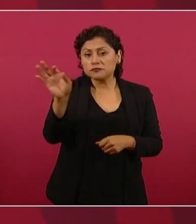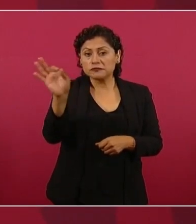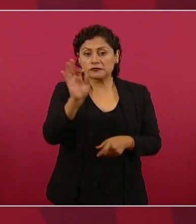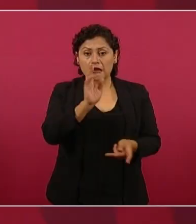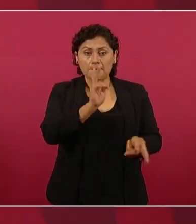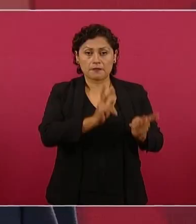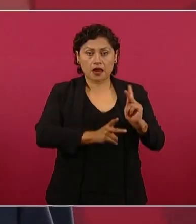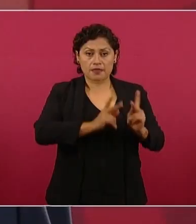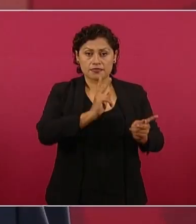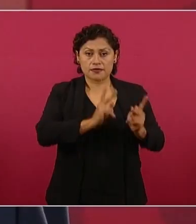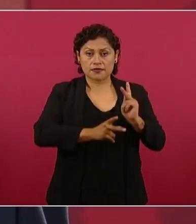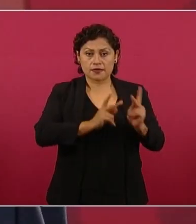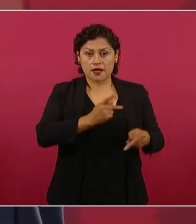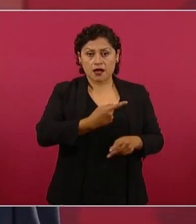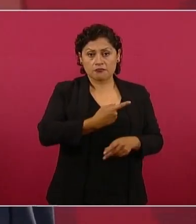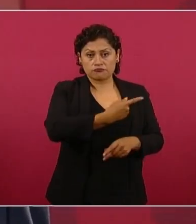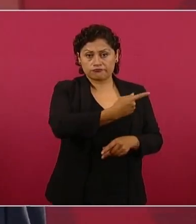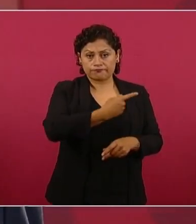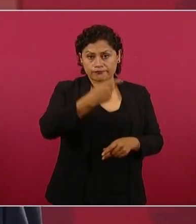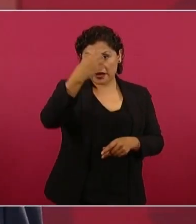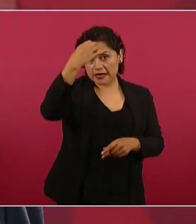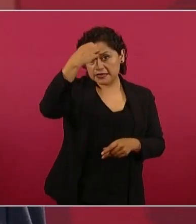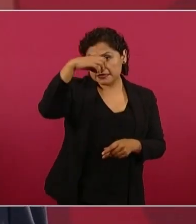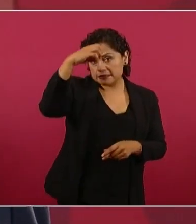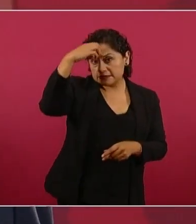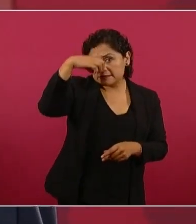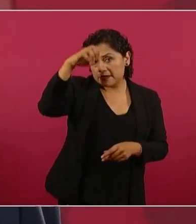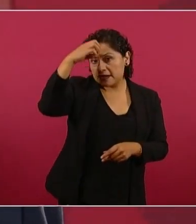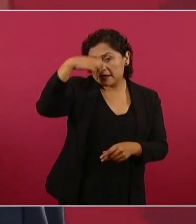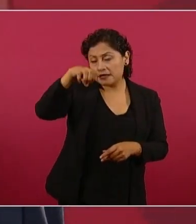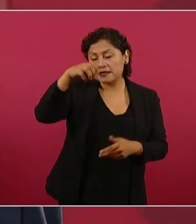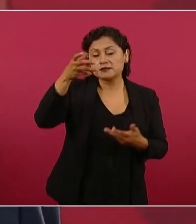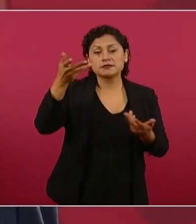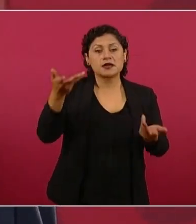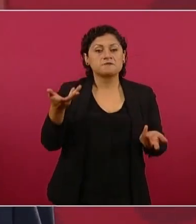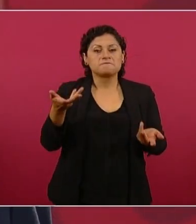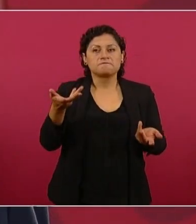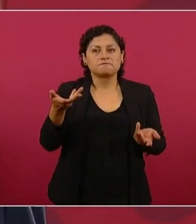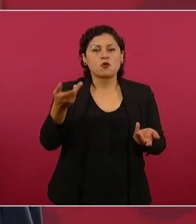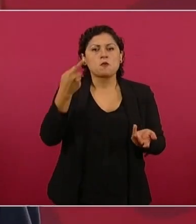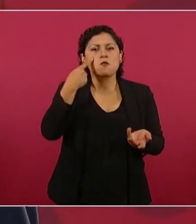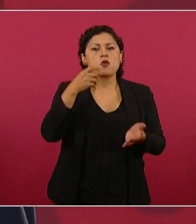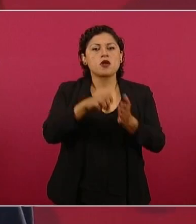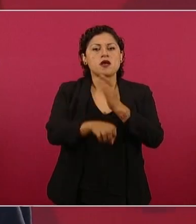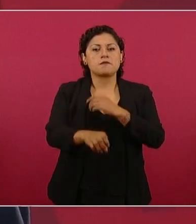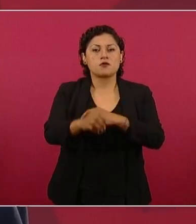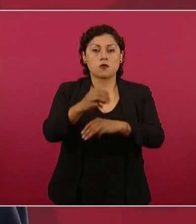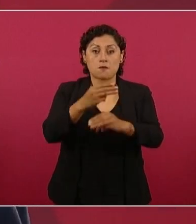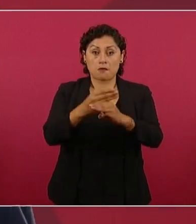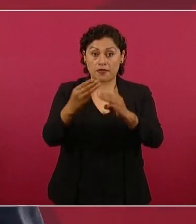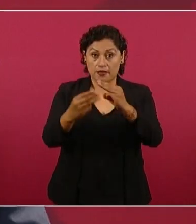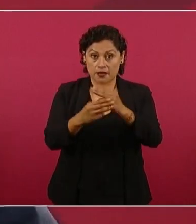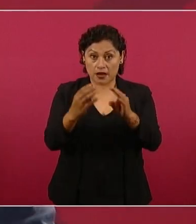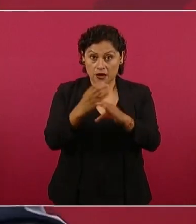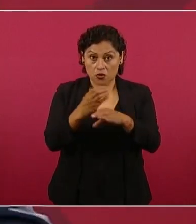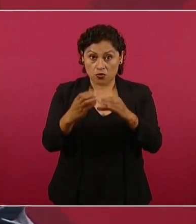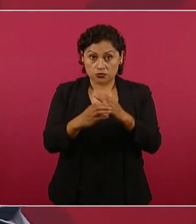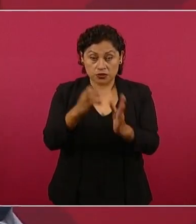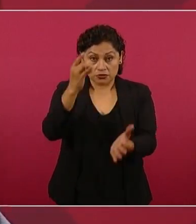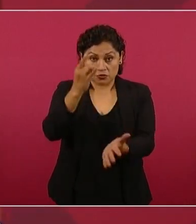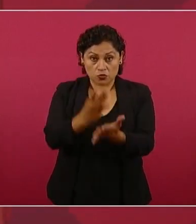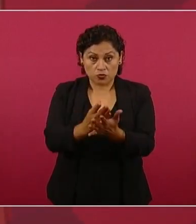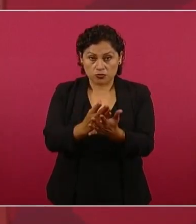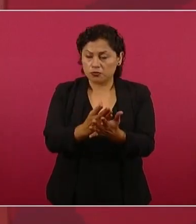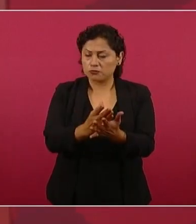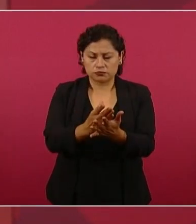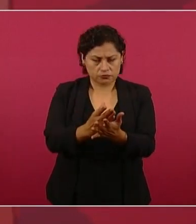que tienen que ver no solo con lo material, sino también con